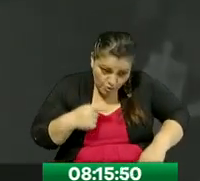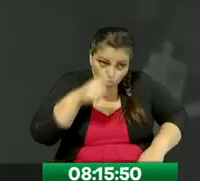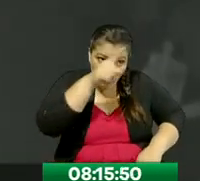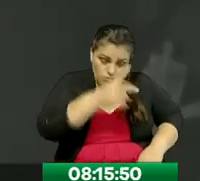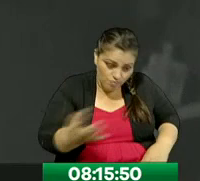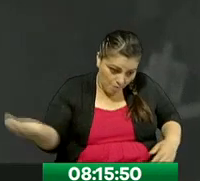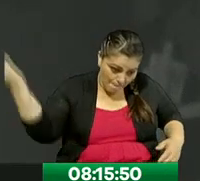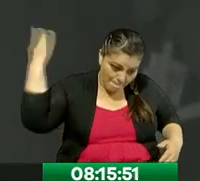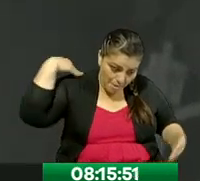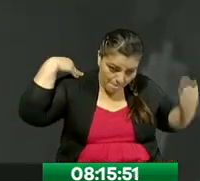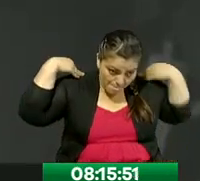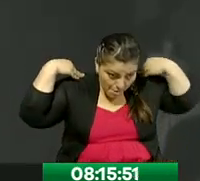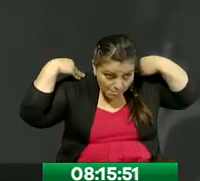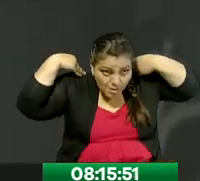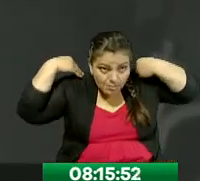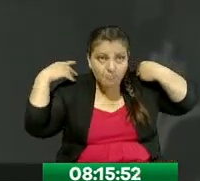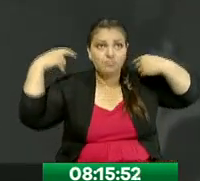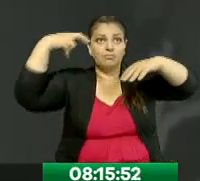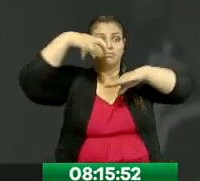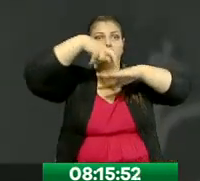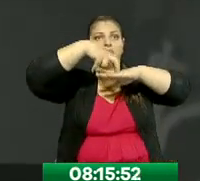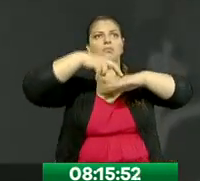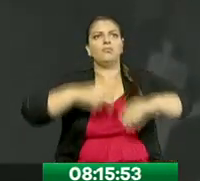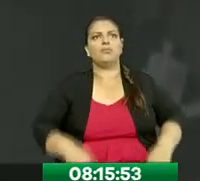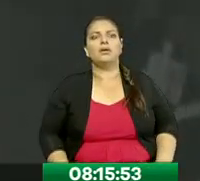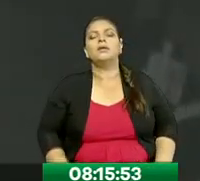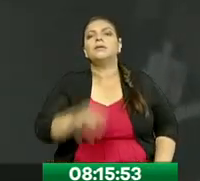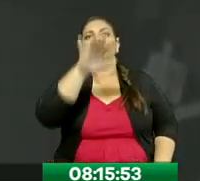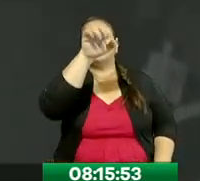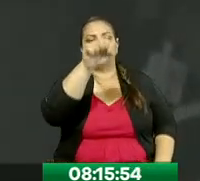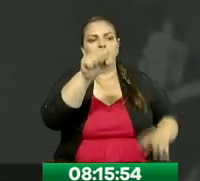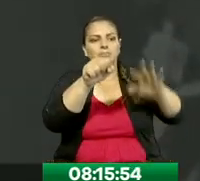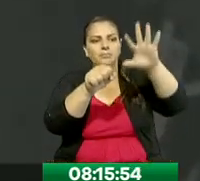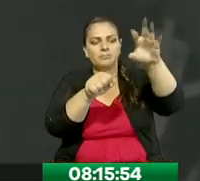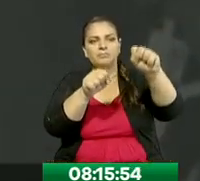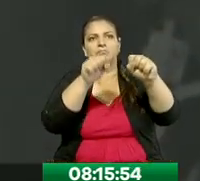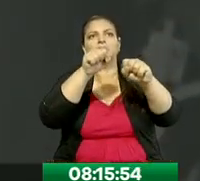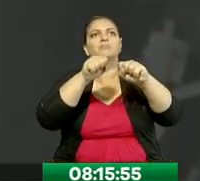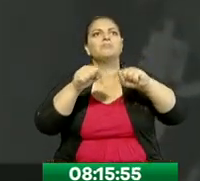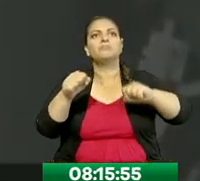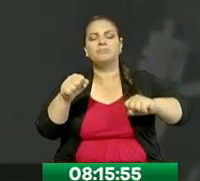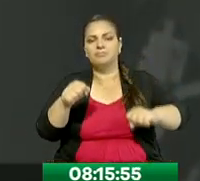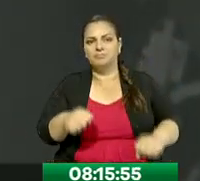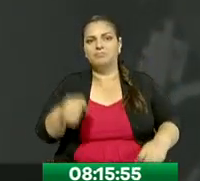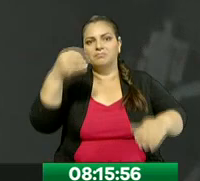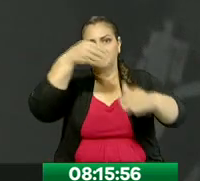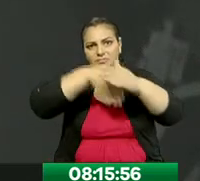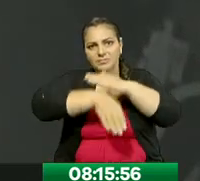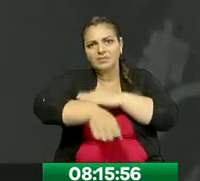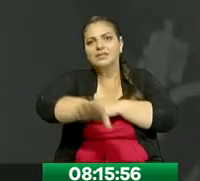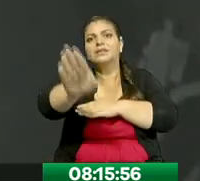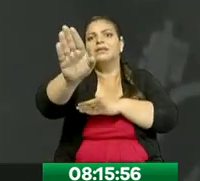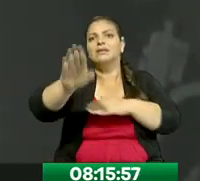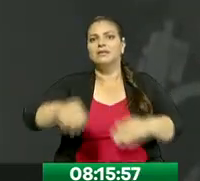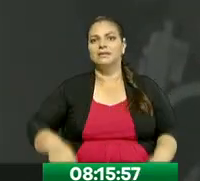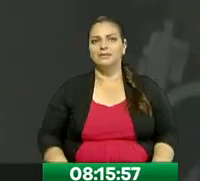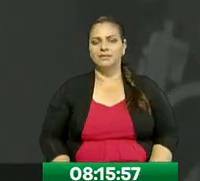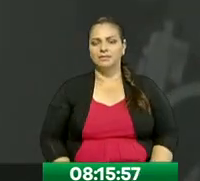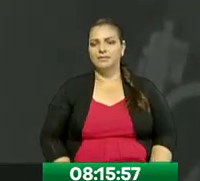Se solidariza con su compañero y le pone los hombros. Y ya en una de las oficinas, comienza el